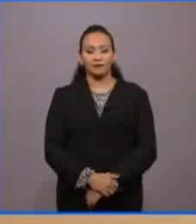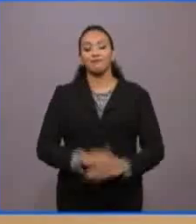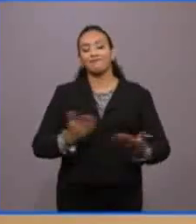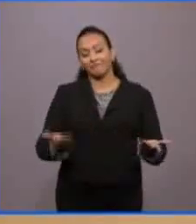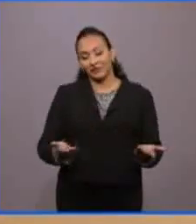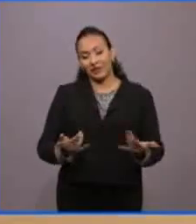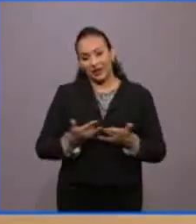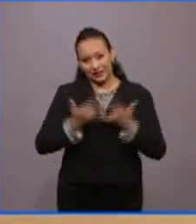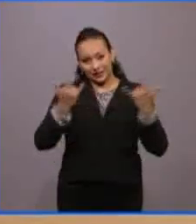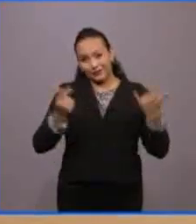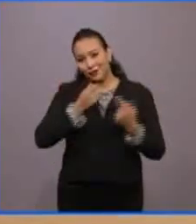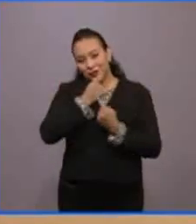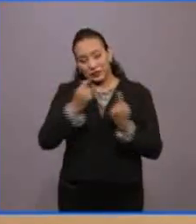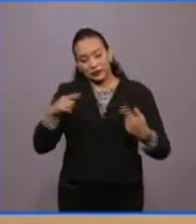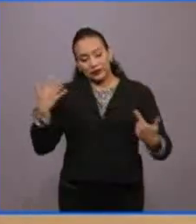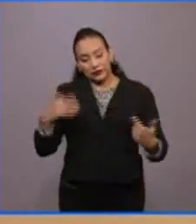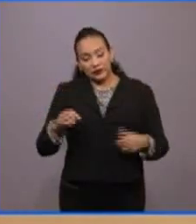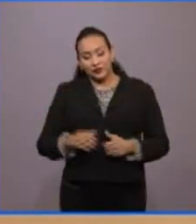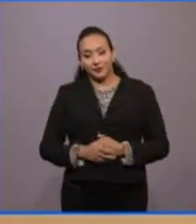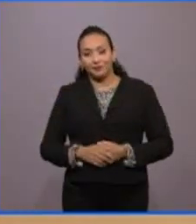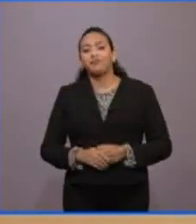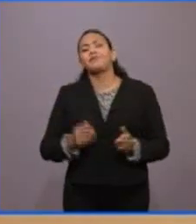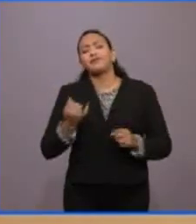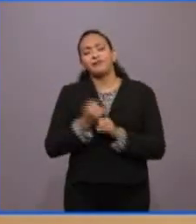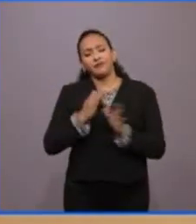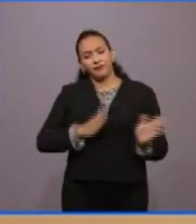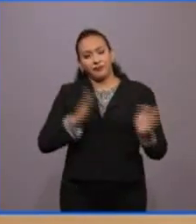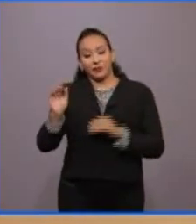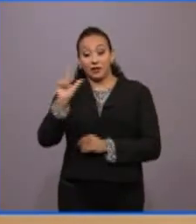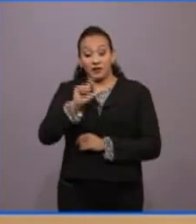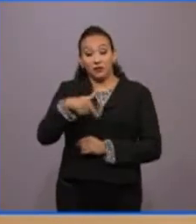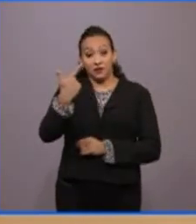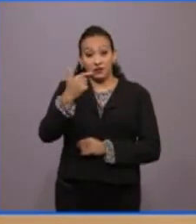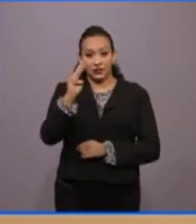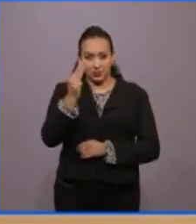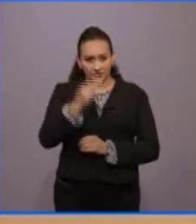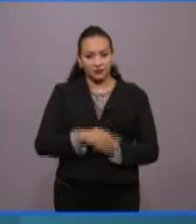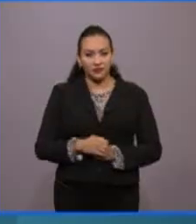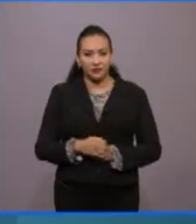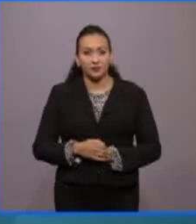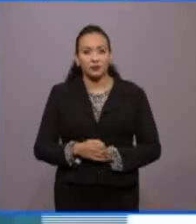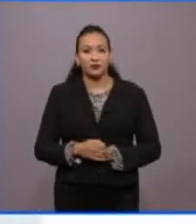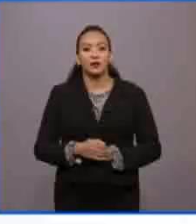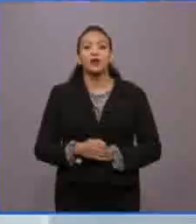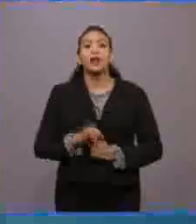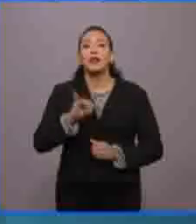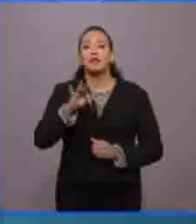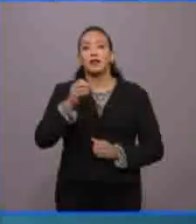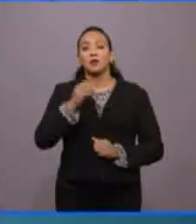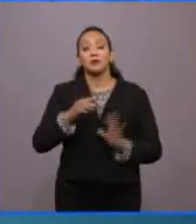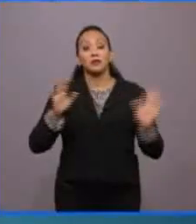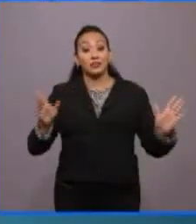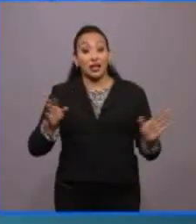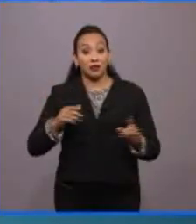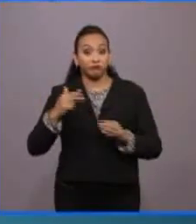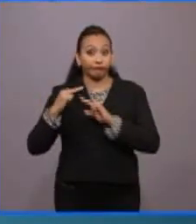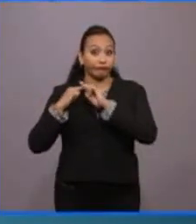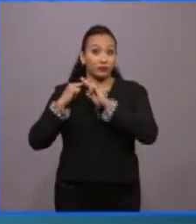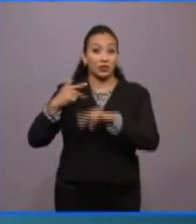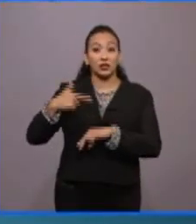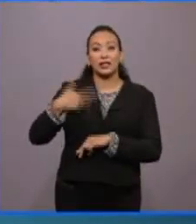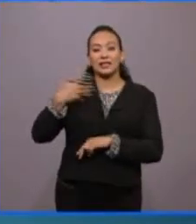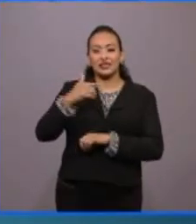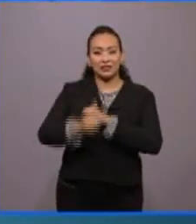Pues hay estas historias. Y en otra información, este lunes 12 de mayo, el IFECOM cumple 25 años impulsando